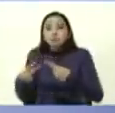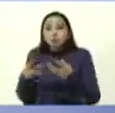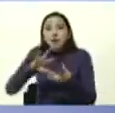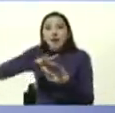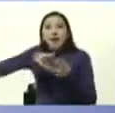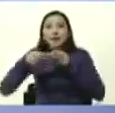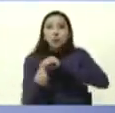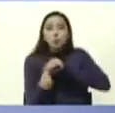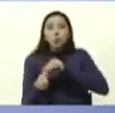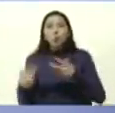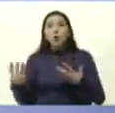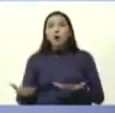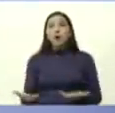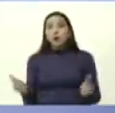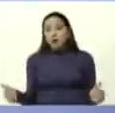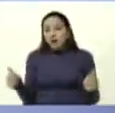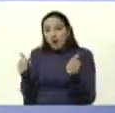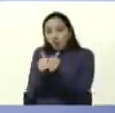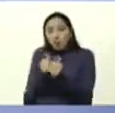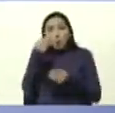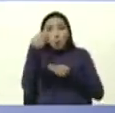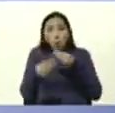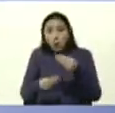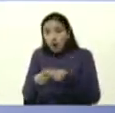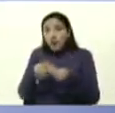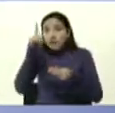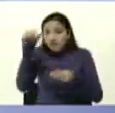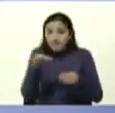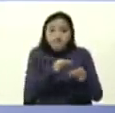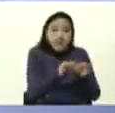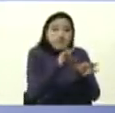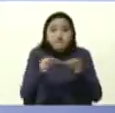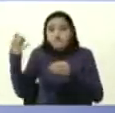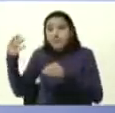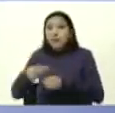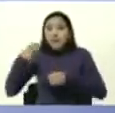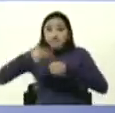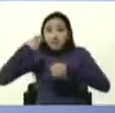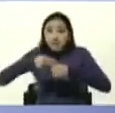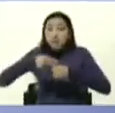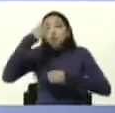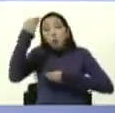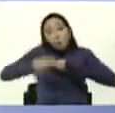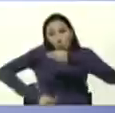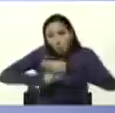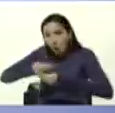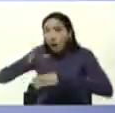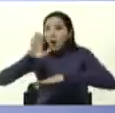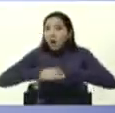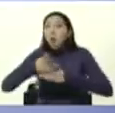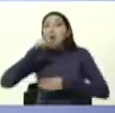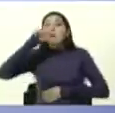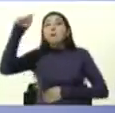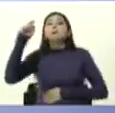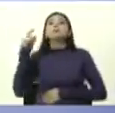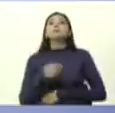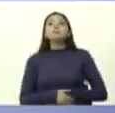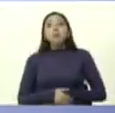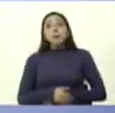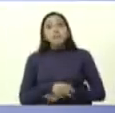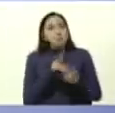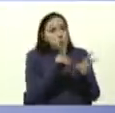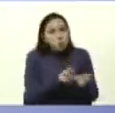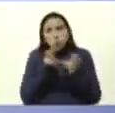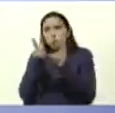está acompañado con la implementación de la criptomoneda del Petro, parte de las acciones del Ejecutivo Nacional para las